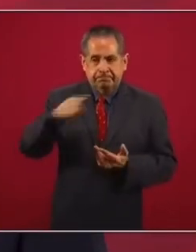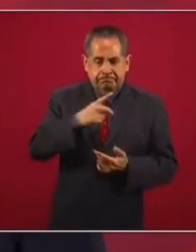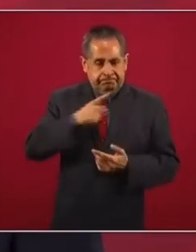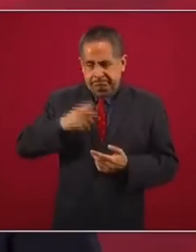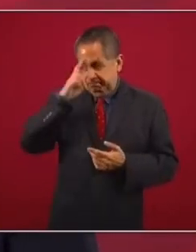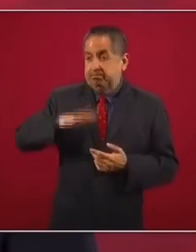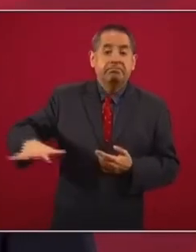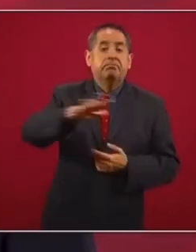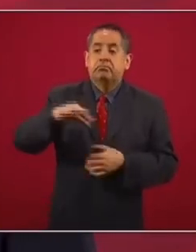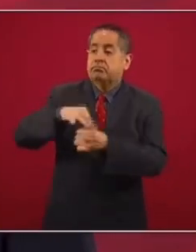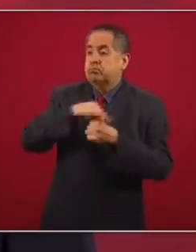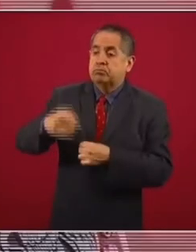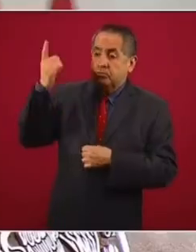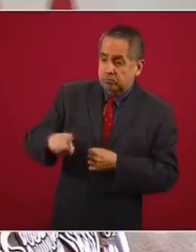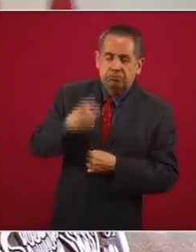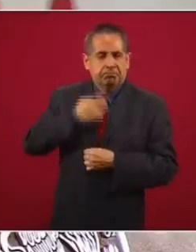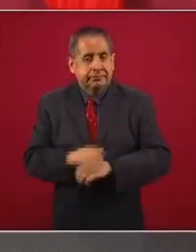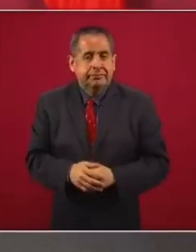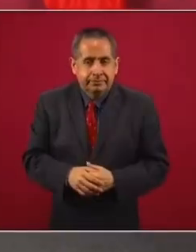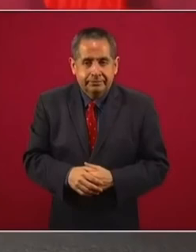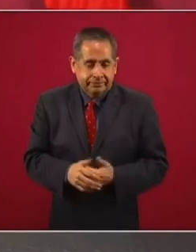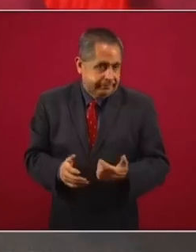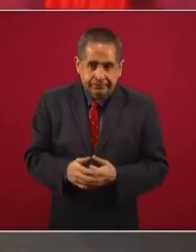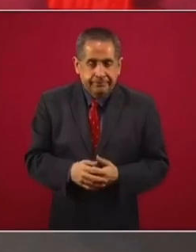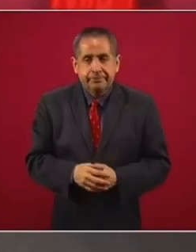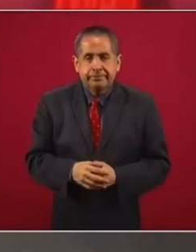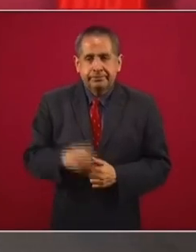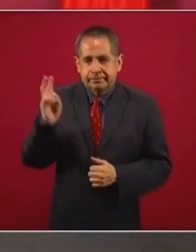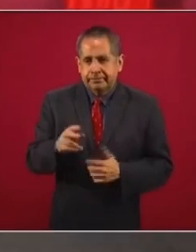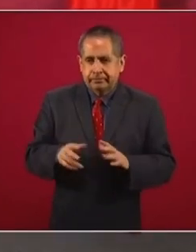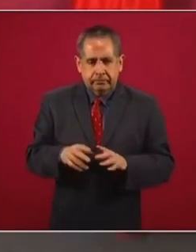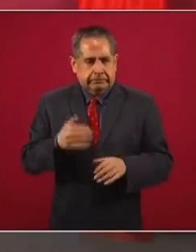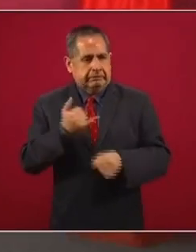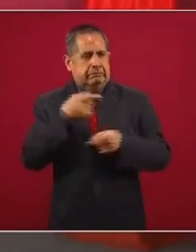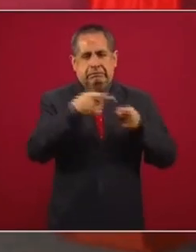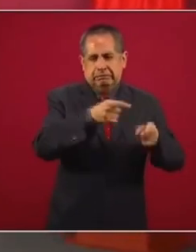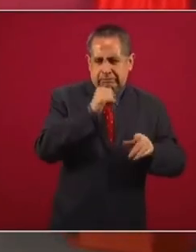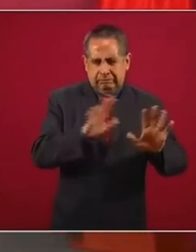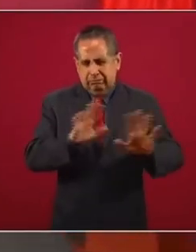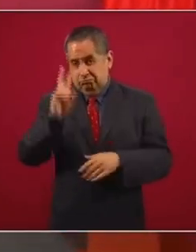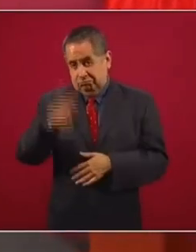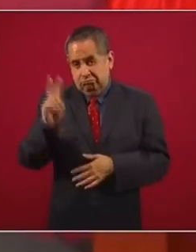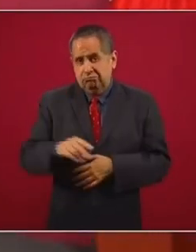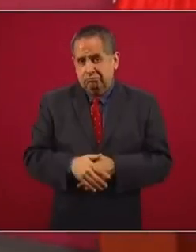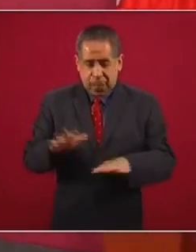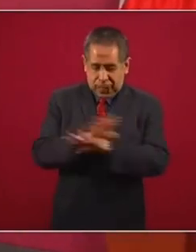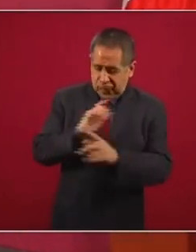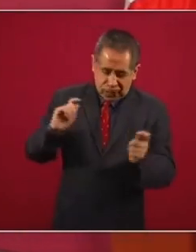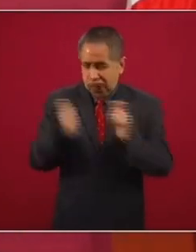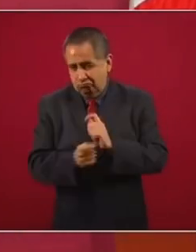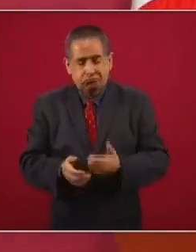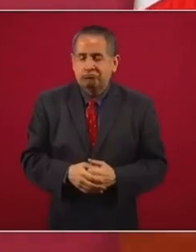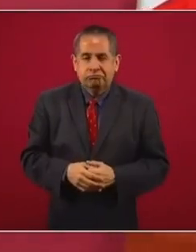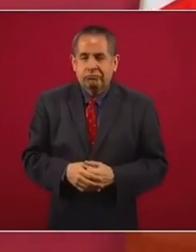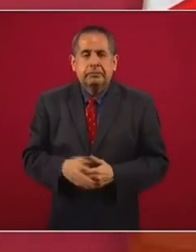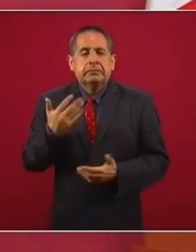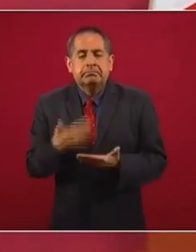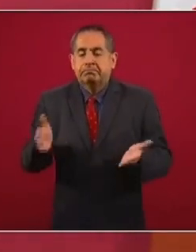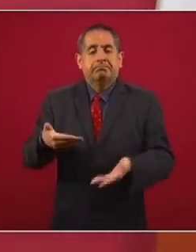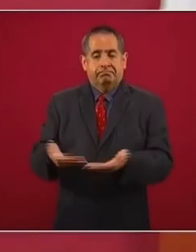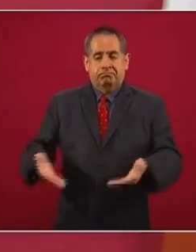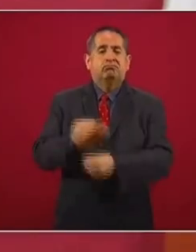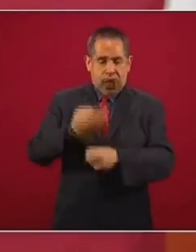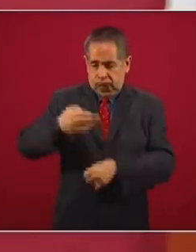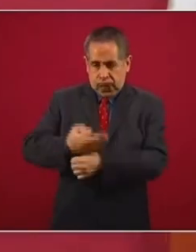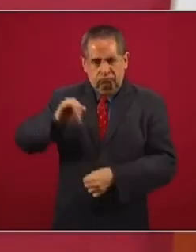se respete la voluntad de los ciudadanos. La verdad, sin incomodar a nuestros adversarios, que el cambio verdadero se está dando ahora.